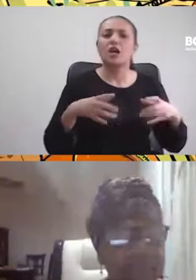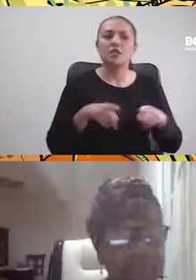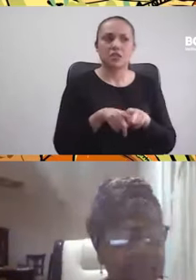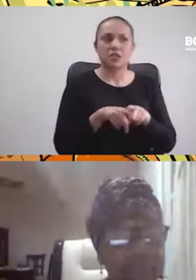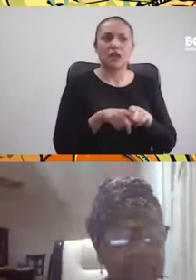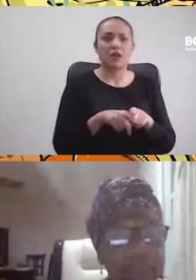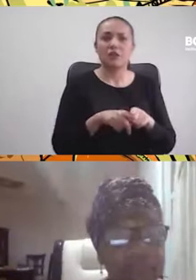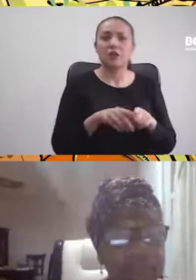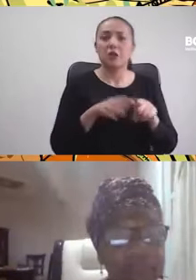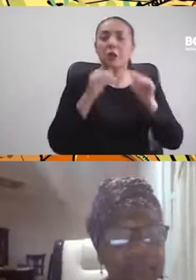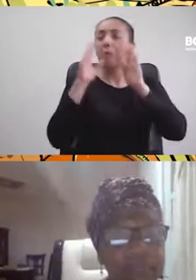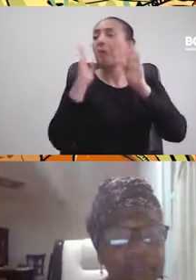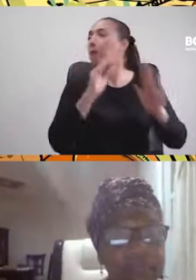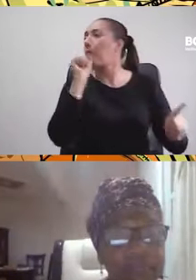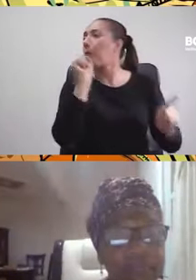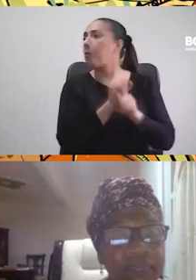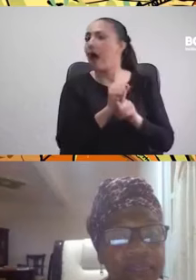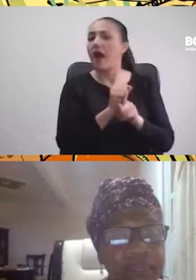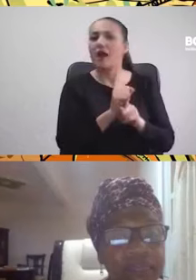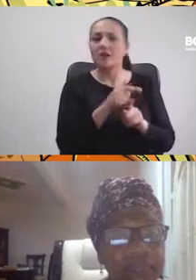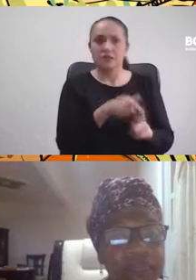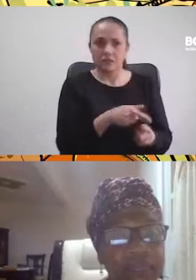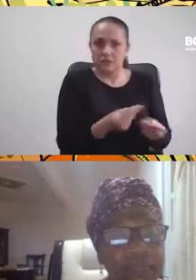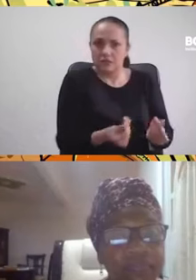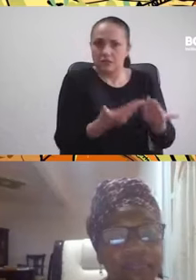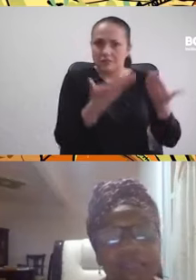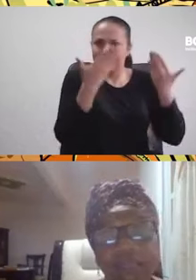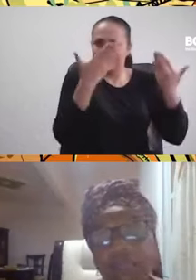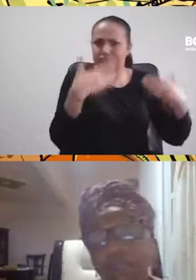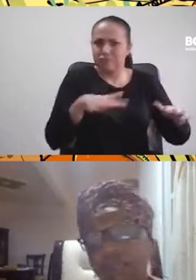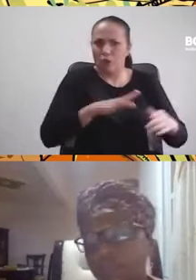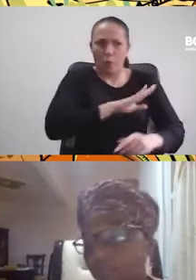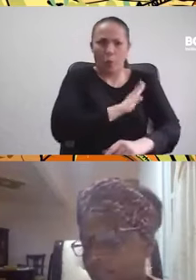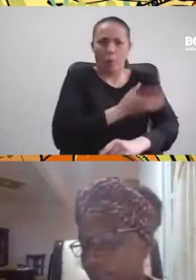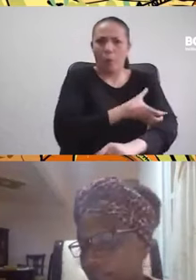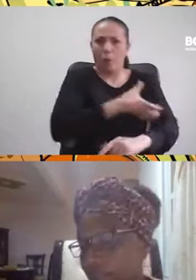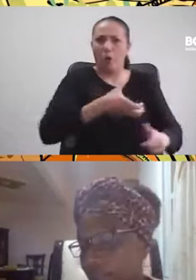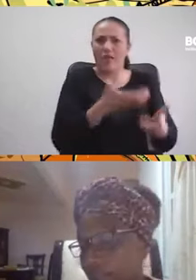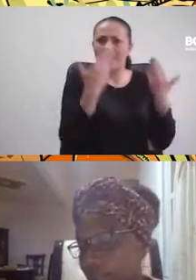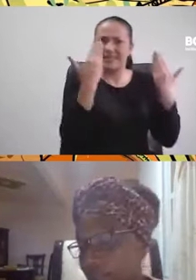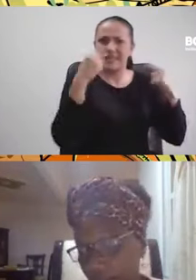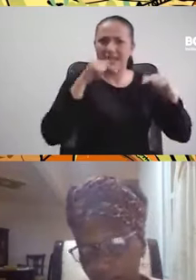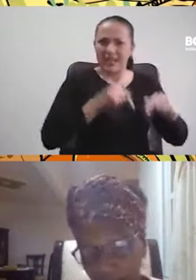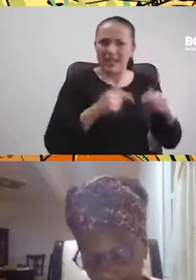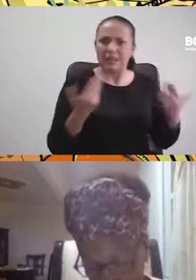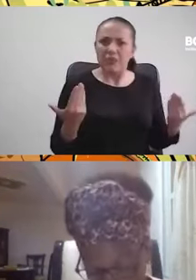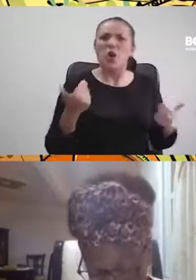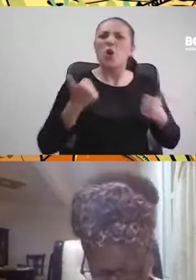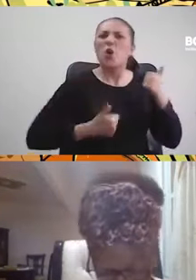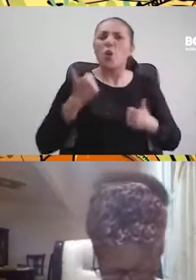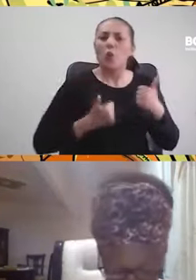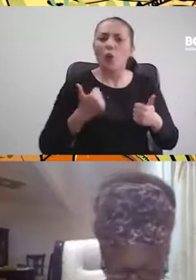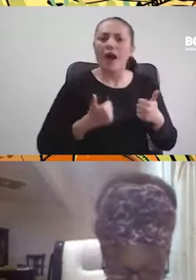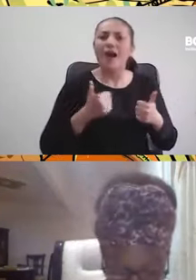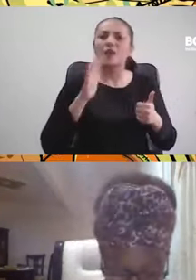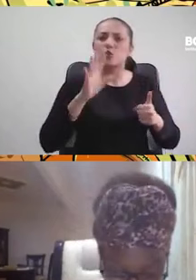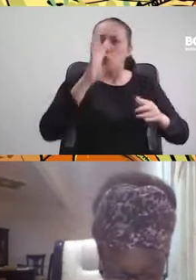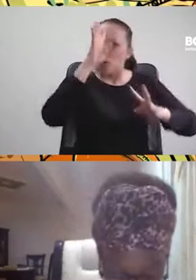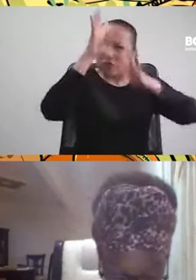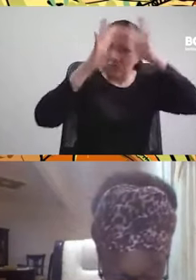poderosa que puede existir en este mundo, que son los procesos creativos, los